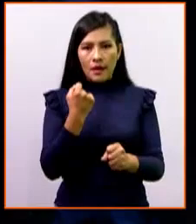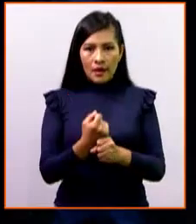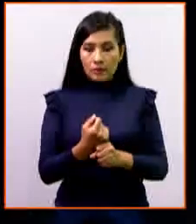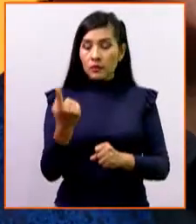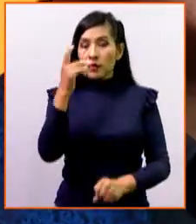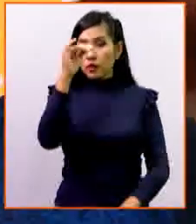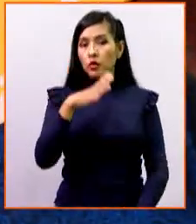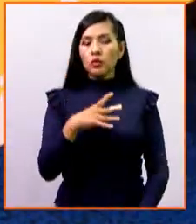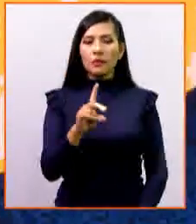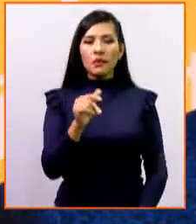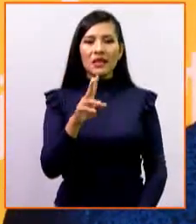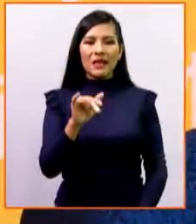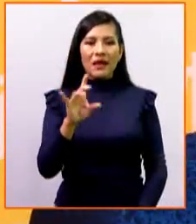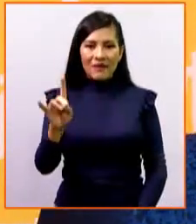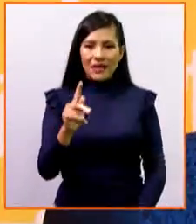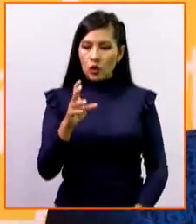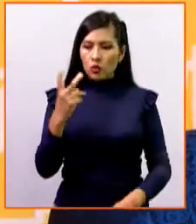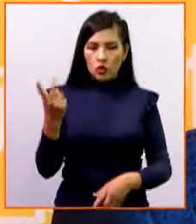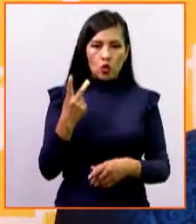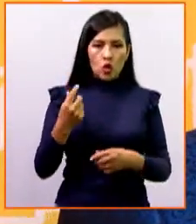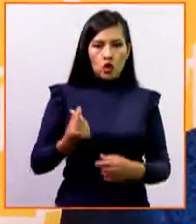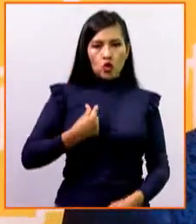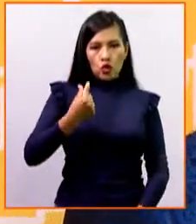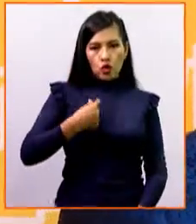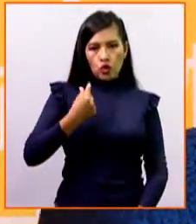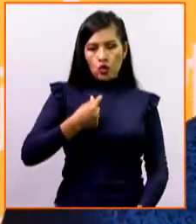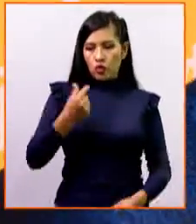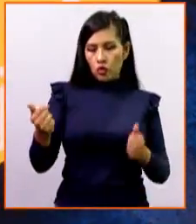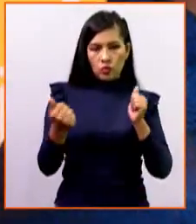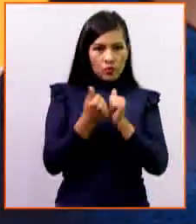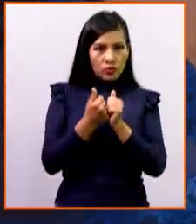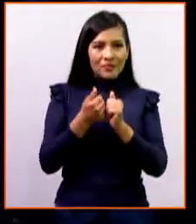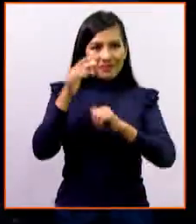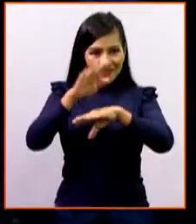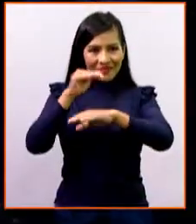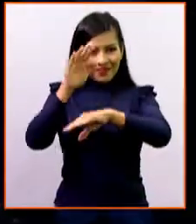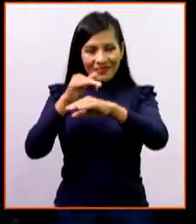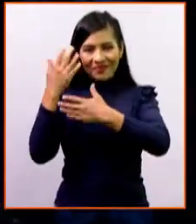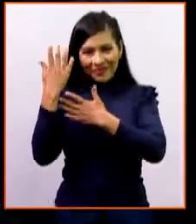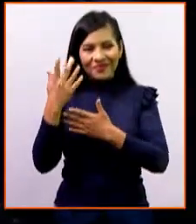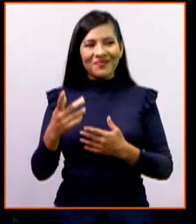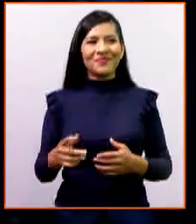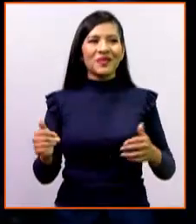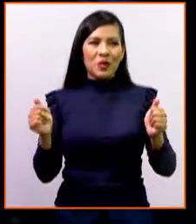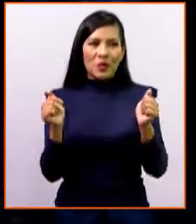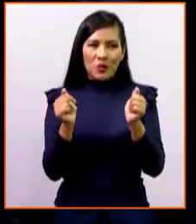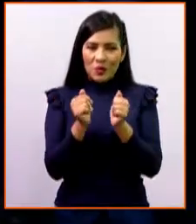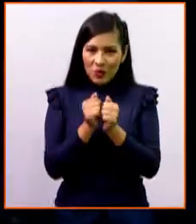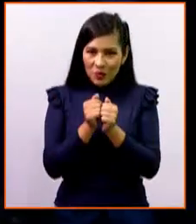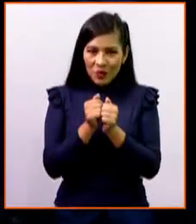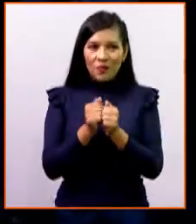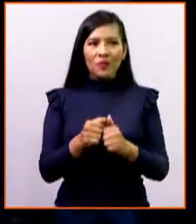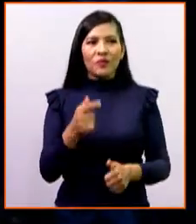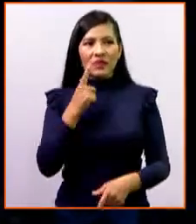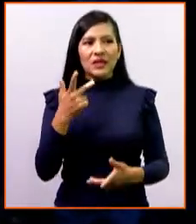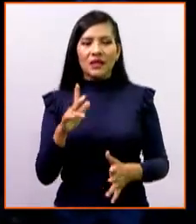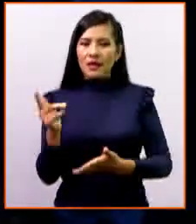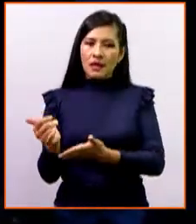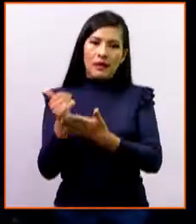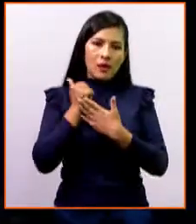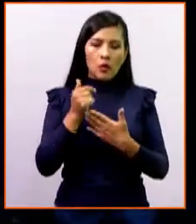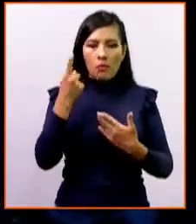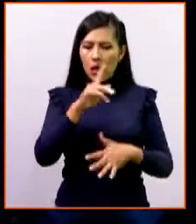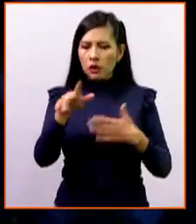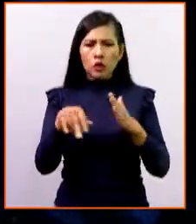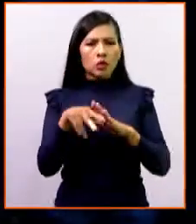que, bueno, somos socios en la orquesta, pero es el mentor, el capo. Ven, David, vente, el capo, vente, que, por favor, vente. Que aquí, últimamente vente, ha hecho que todas las grabaciones